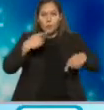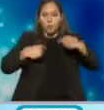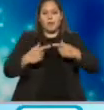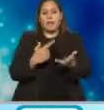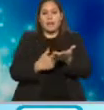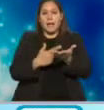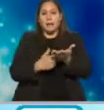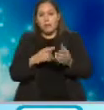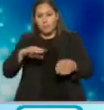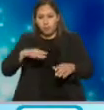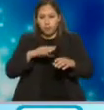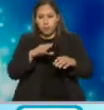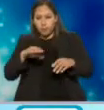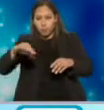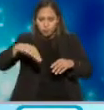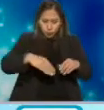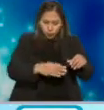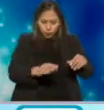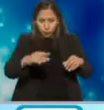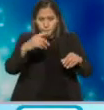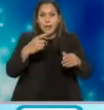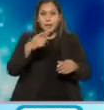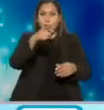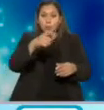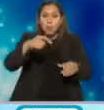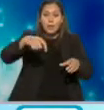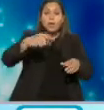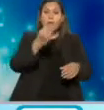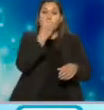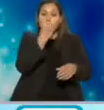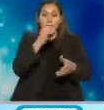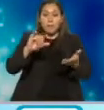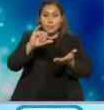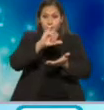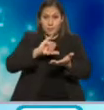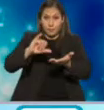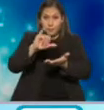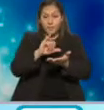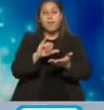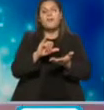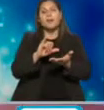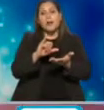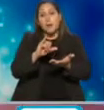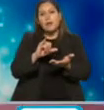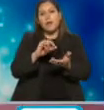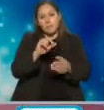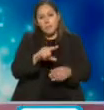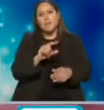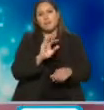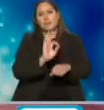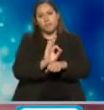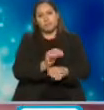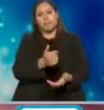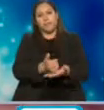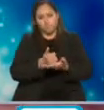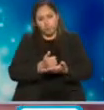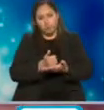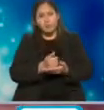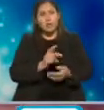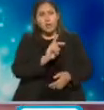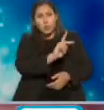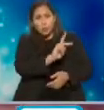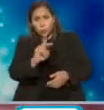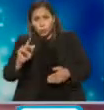grasas. Entonces, si nosotros tomamos estos aceites, podemos tener una fuente muy importante de las mismas. Alicia, ¿todos los aceites se